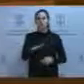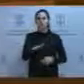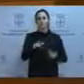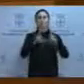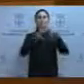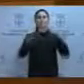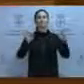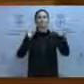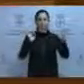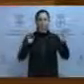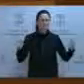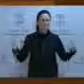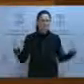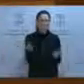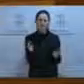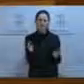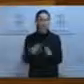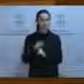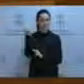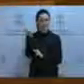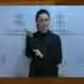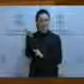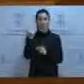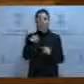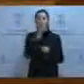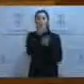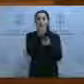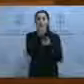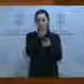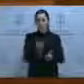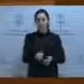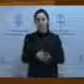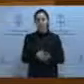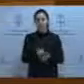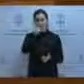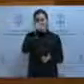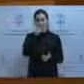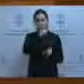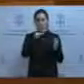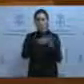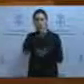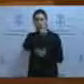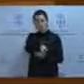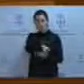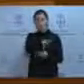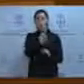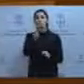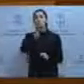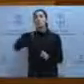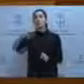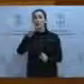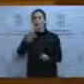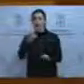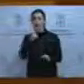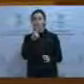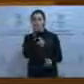asturiana. El mayor recorte. Y les voy a dar el dato. En el año 2012, porque lo da UGT, no es fuente